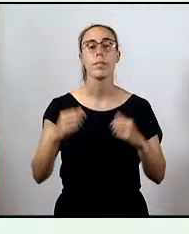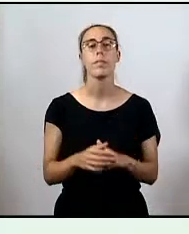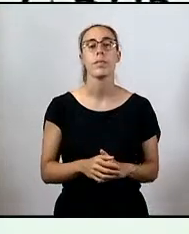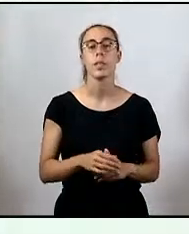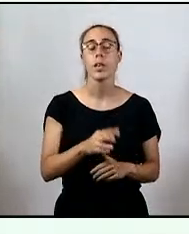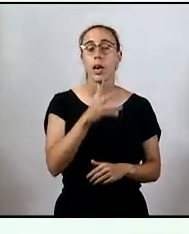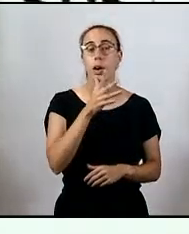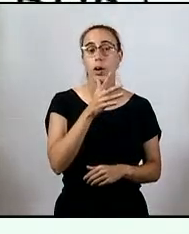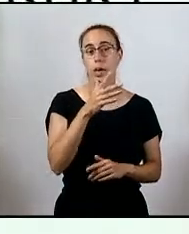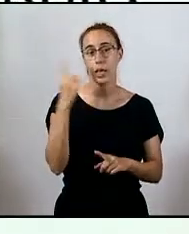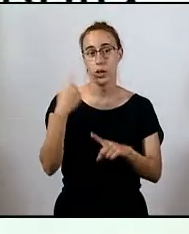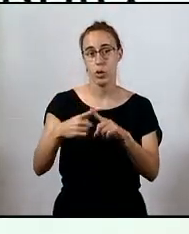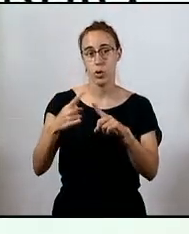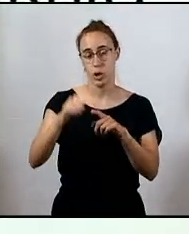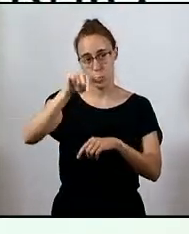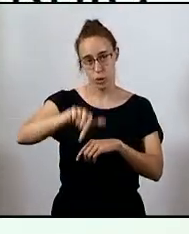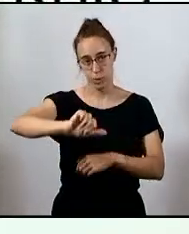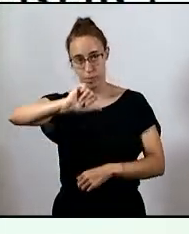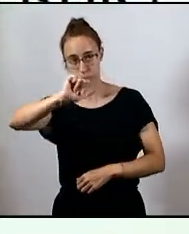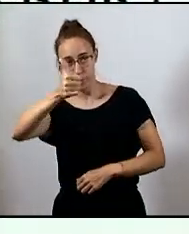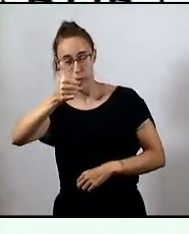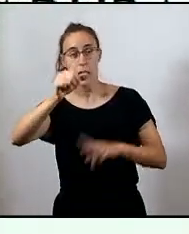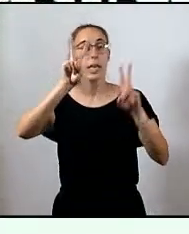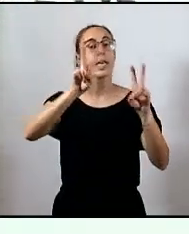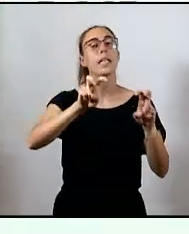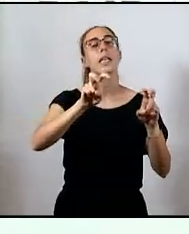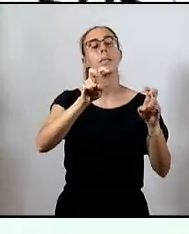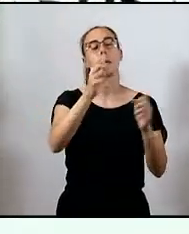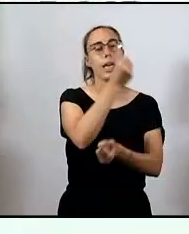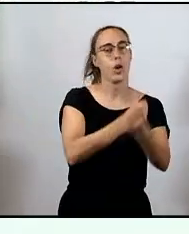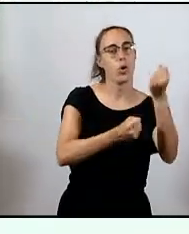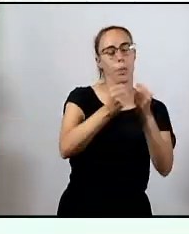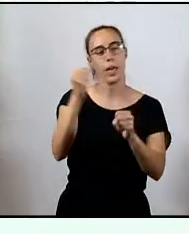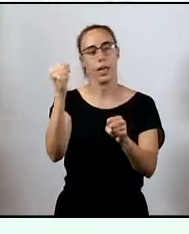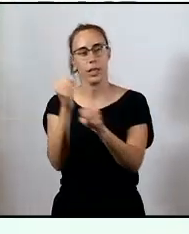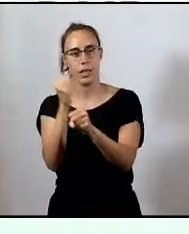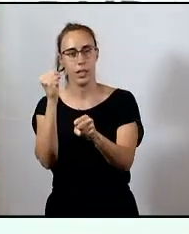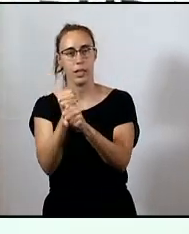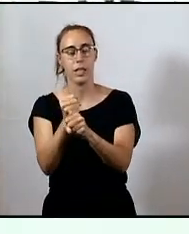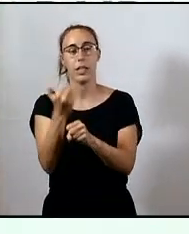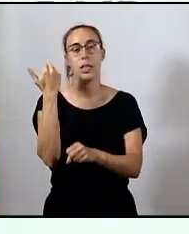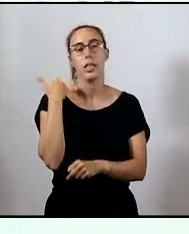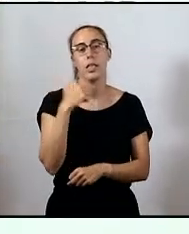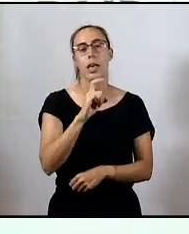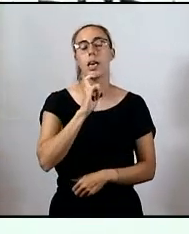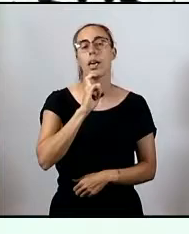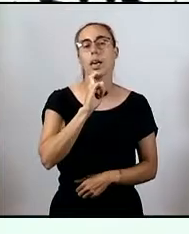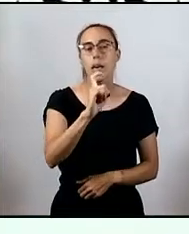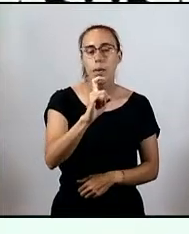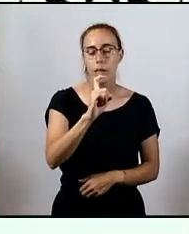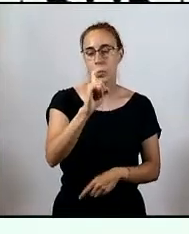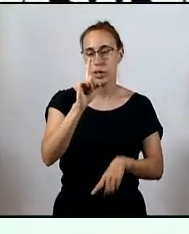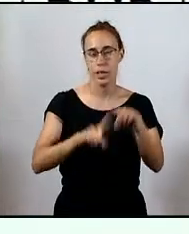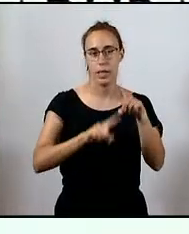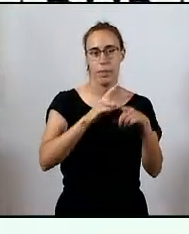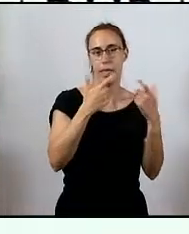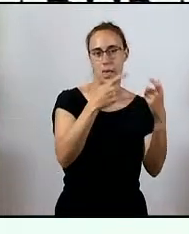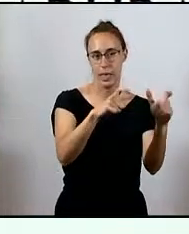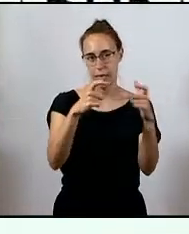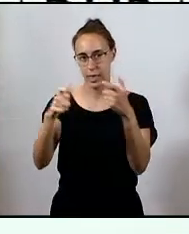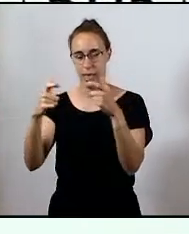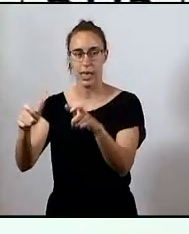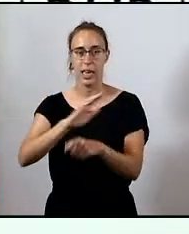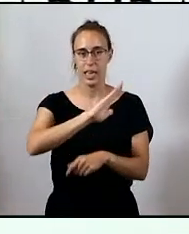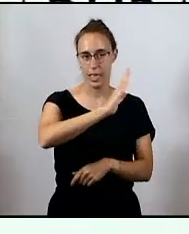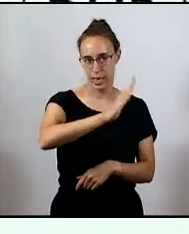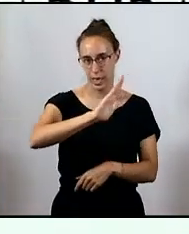se han aprobado en Consejo de Gobierno en materia de economía y empleo y que ya les anuncio que repercutirán cada uno en su ámbito en un impulso importante